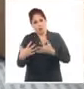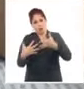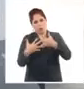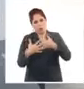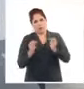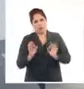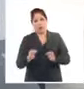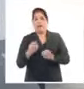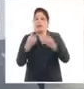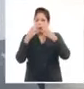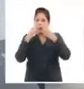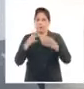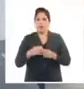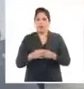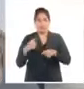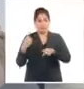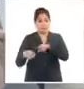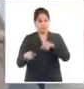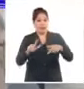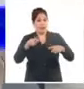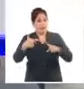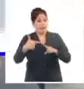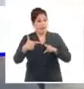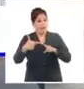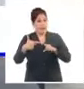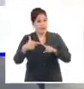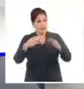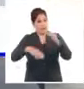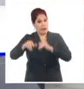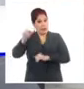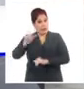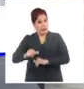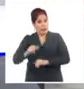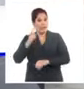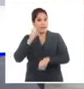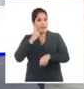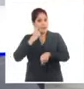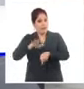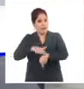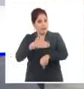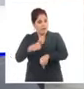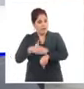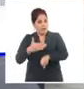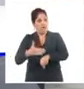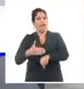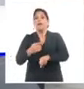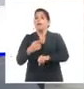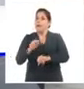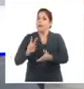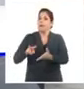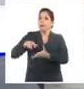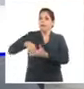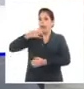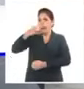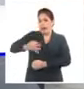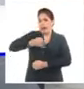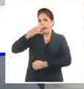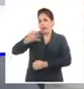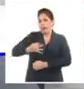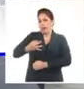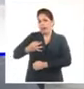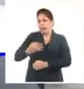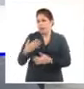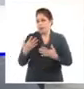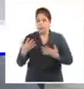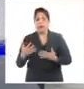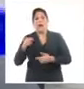que es necesario. La viceprimera ministra de la República, Inés María Chatman, al intervenir en la sesión, dijo que